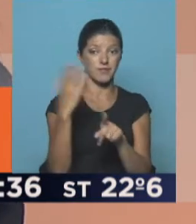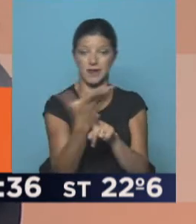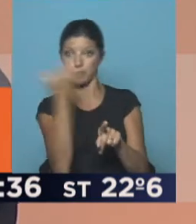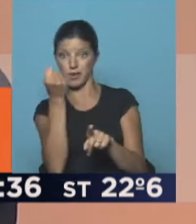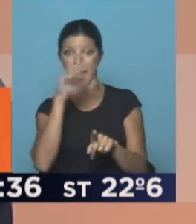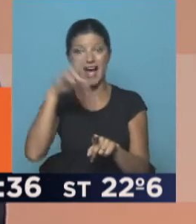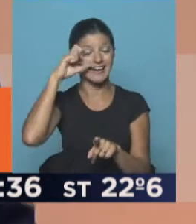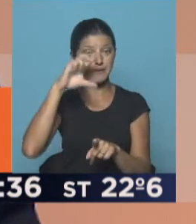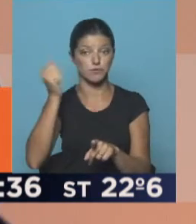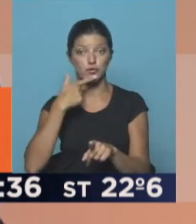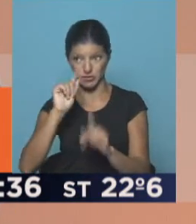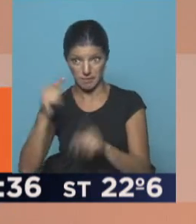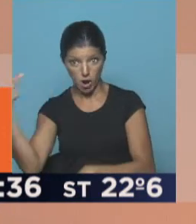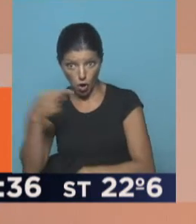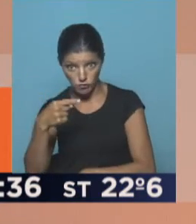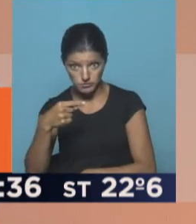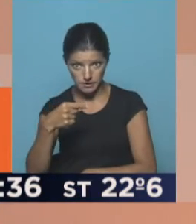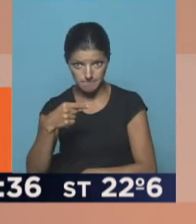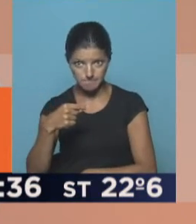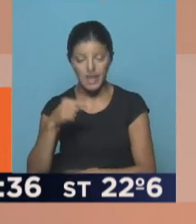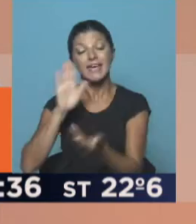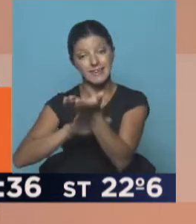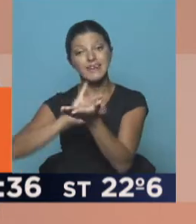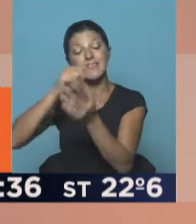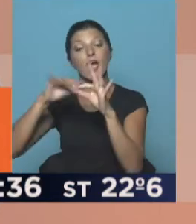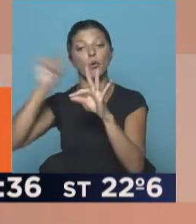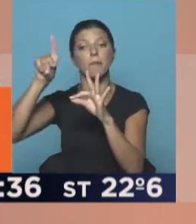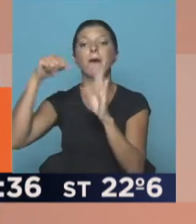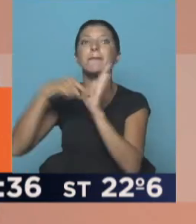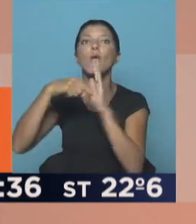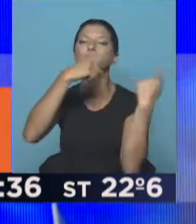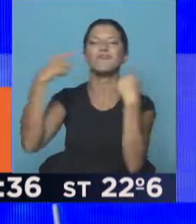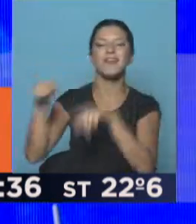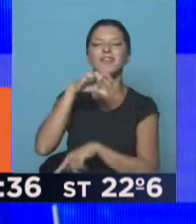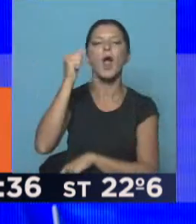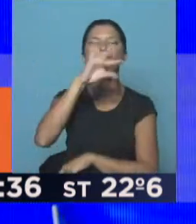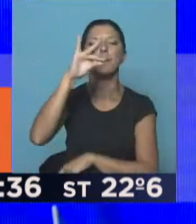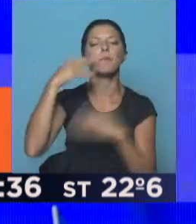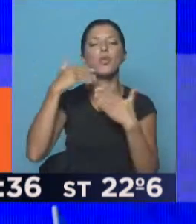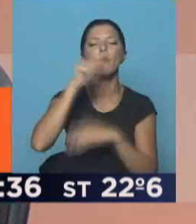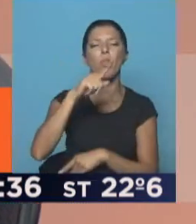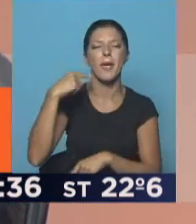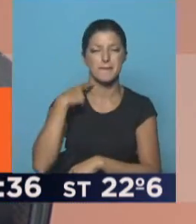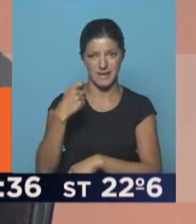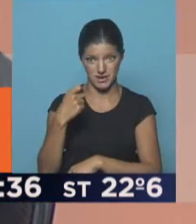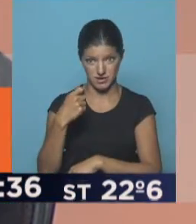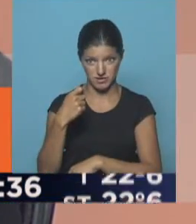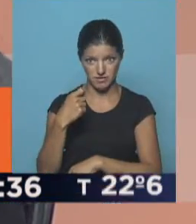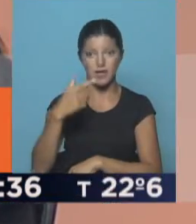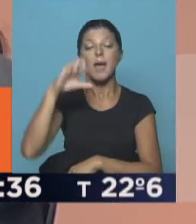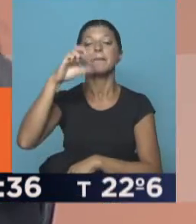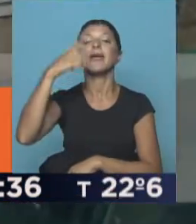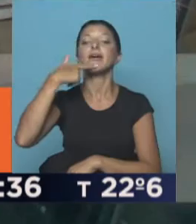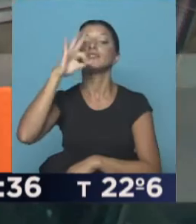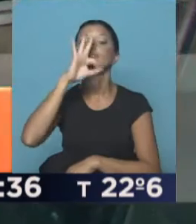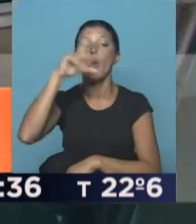una izquierda también europea, no es una izquierda como Podemos en España, está más cerca del PSOE español y demás que